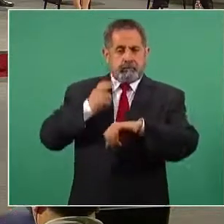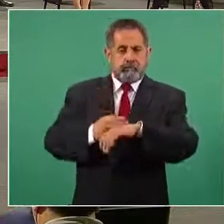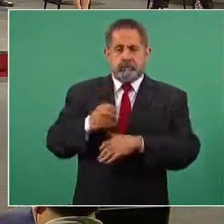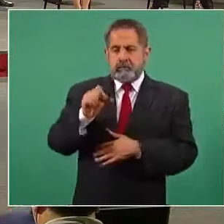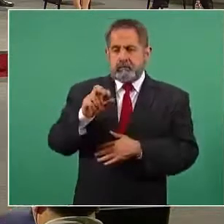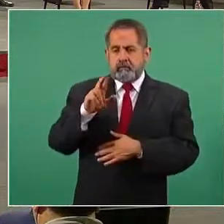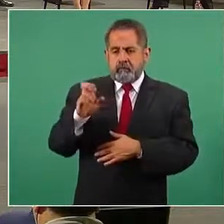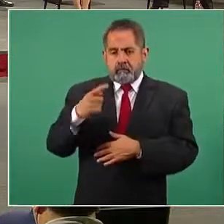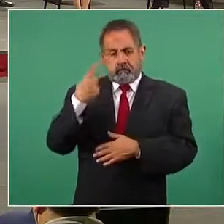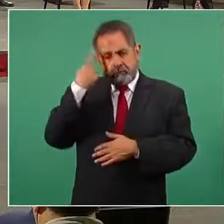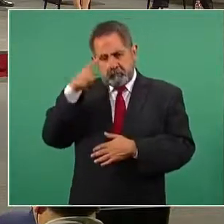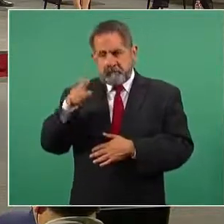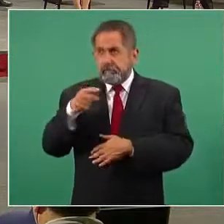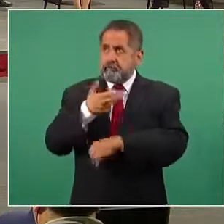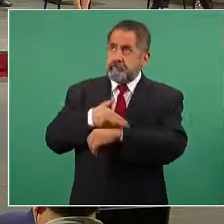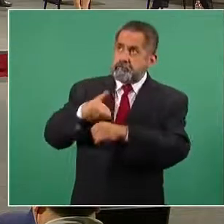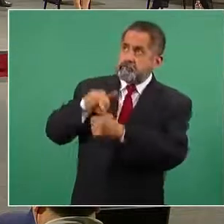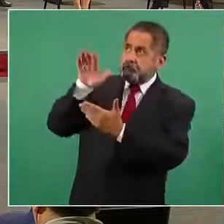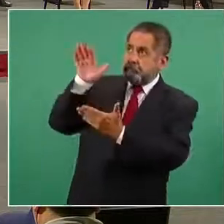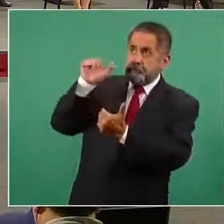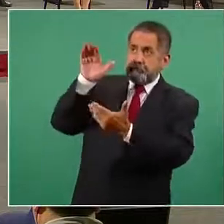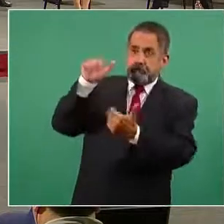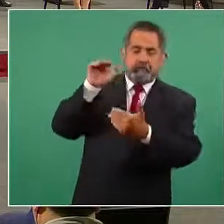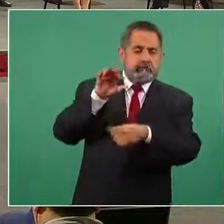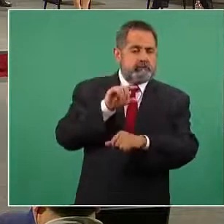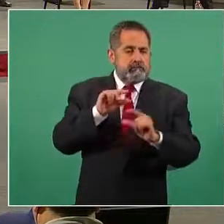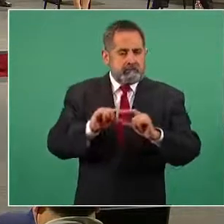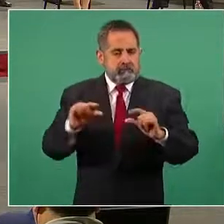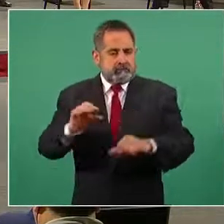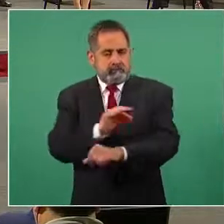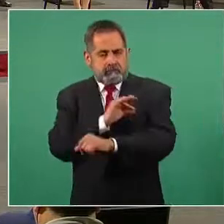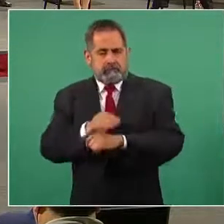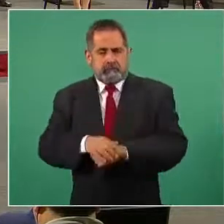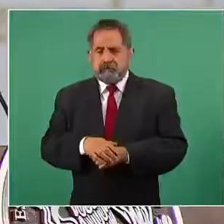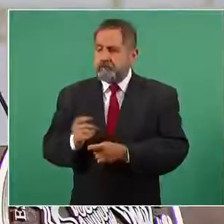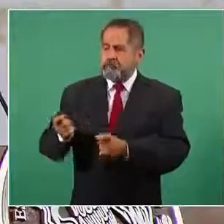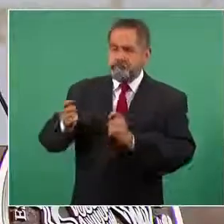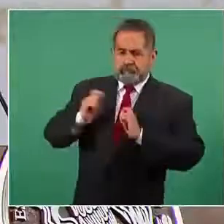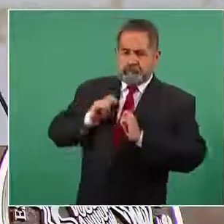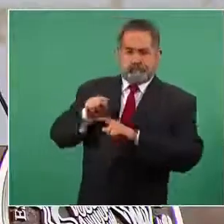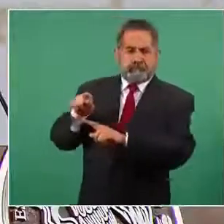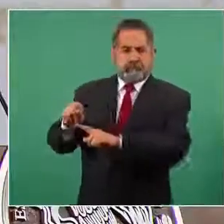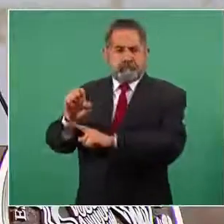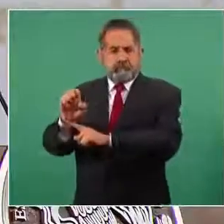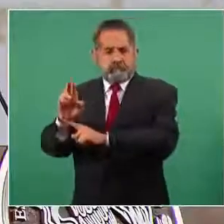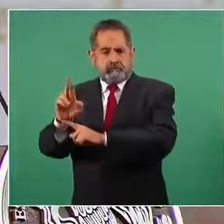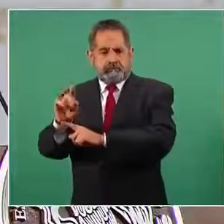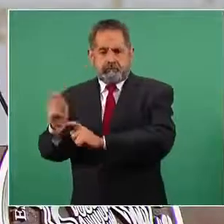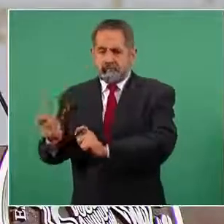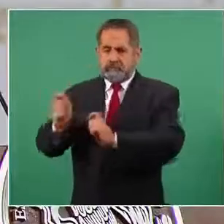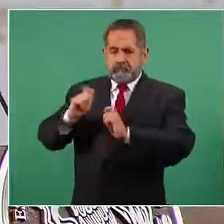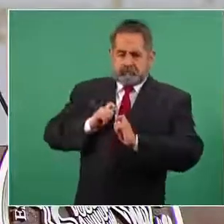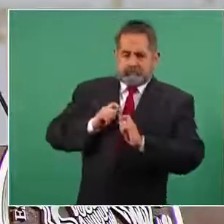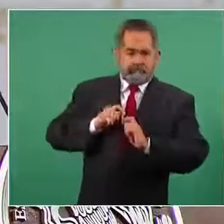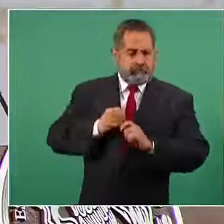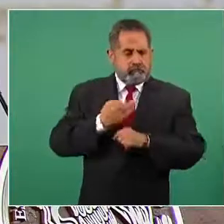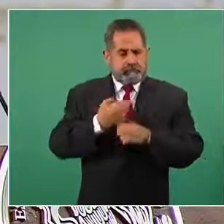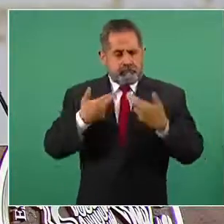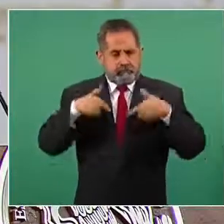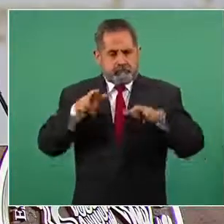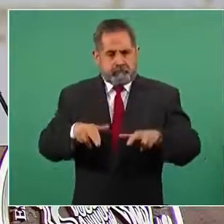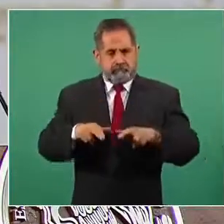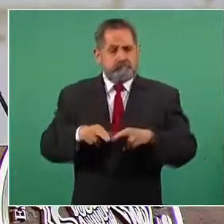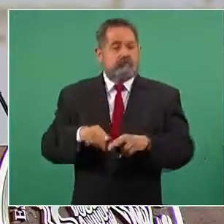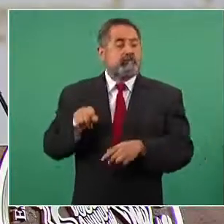la consecución de vacunas para México en representación del canciller Marcelo Ebrard, quien ha sido comisionado por el